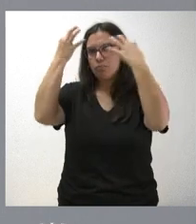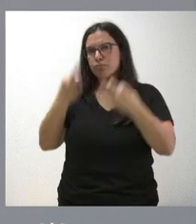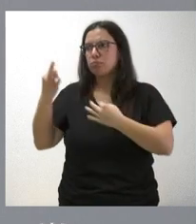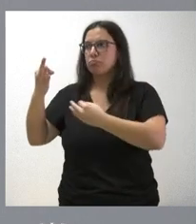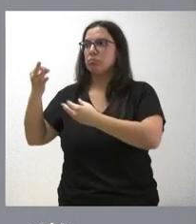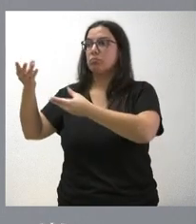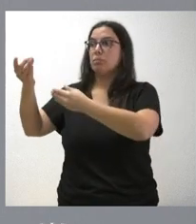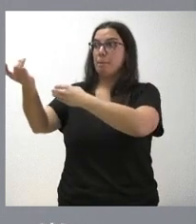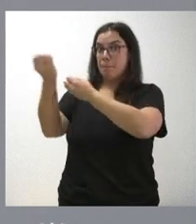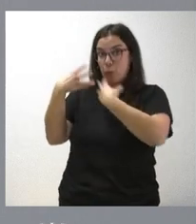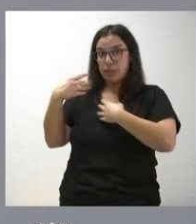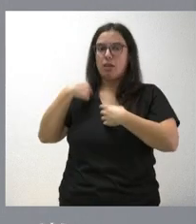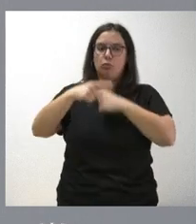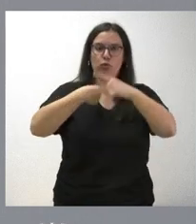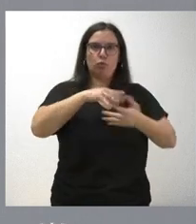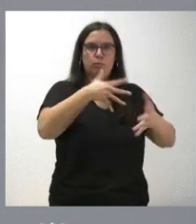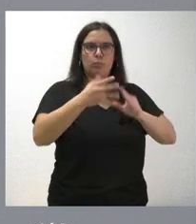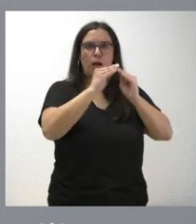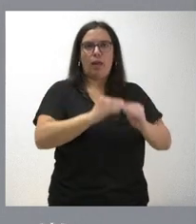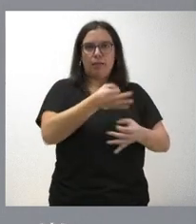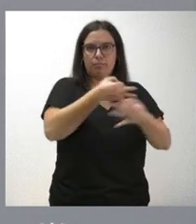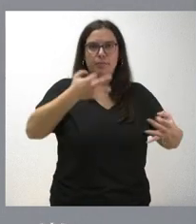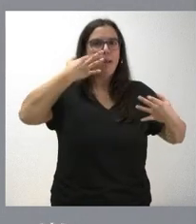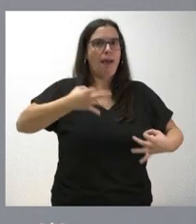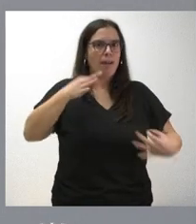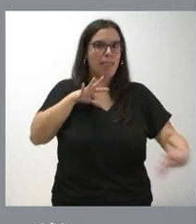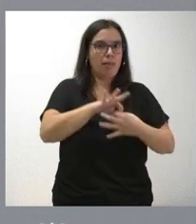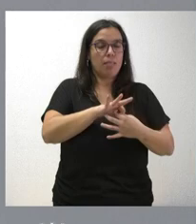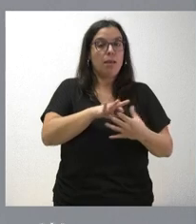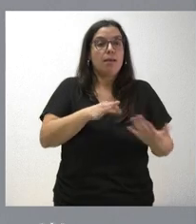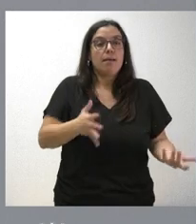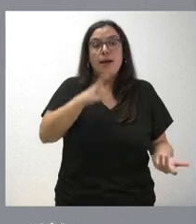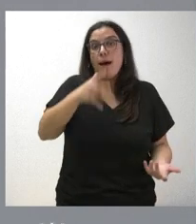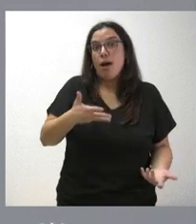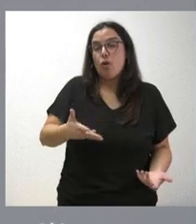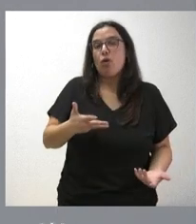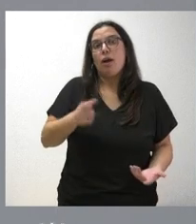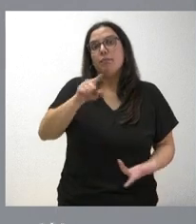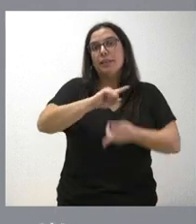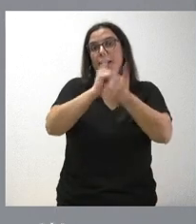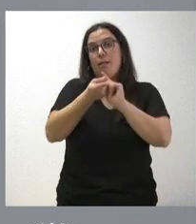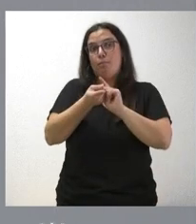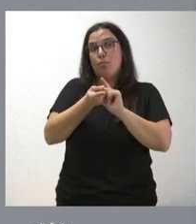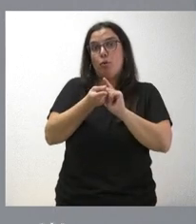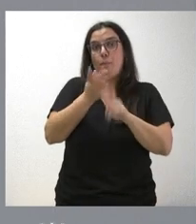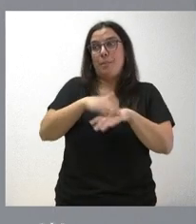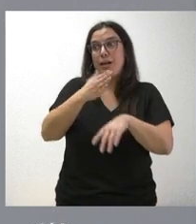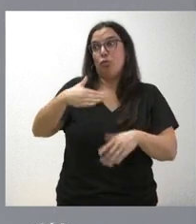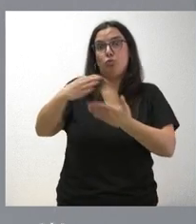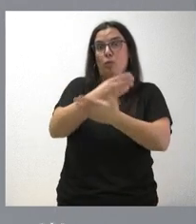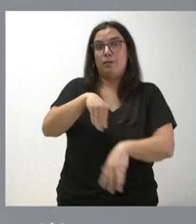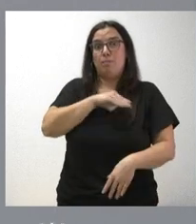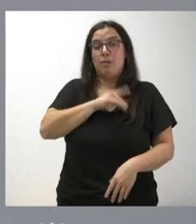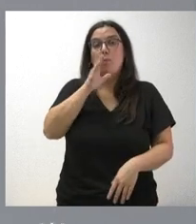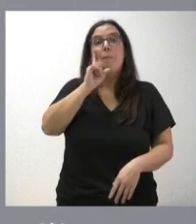posibles quizá esto a lo mejor eh en este momento es un cambio que se produce en toda España en el sentido de que parece que